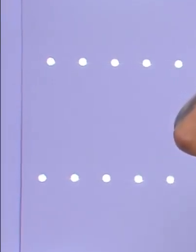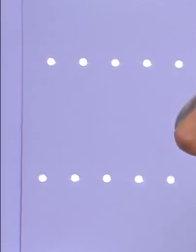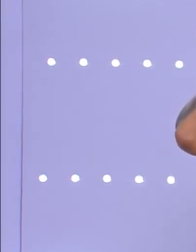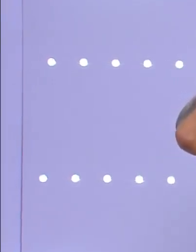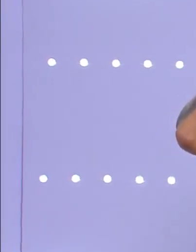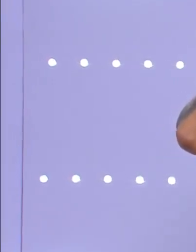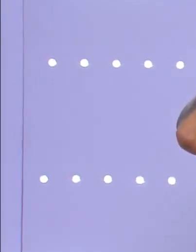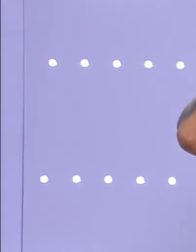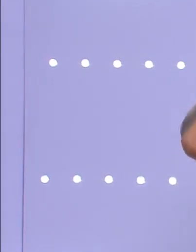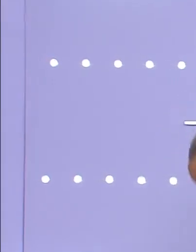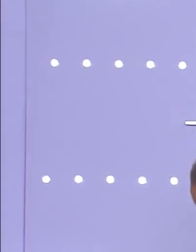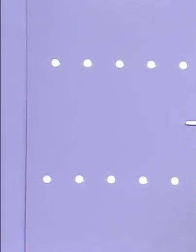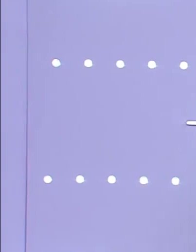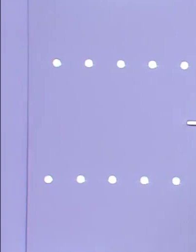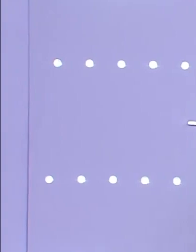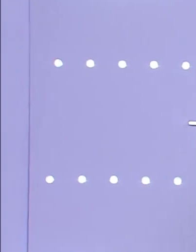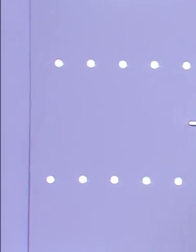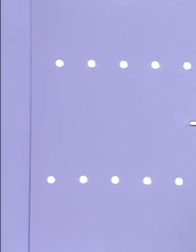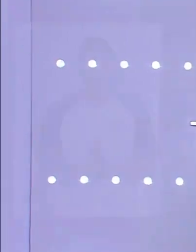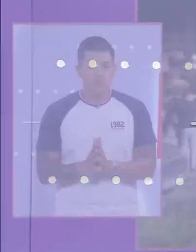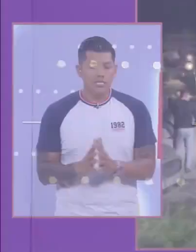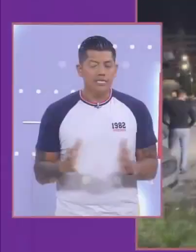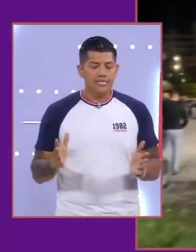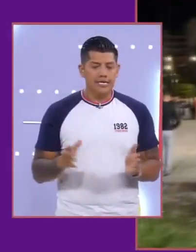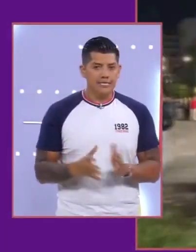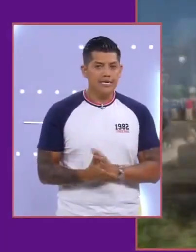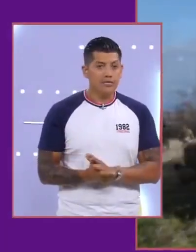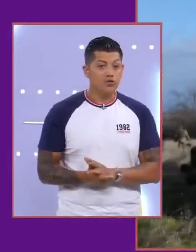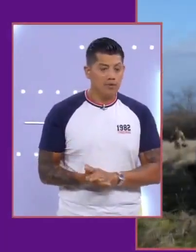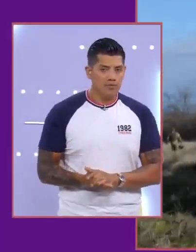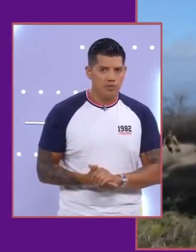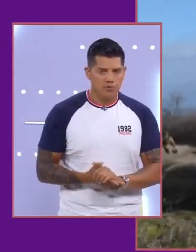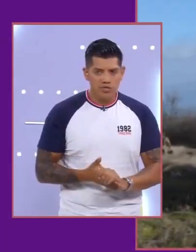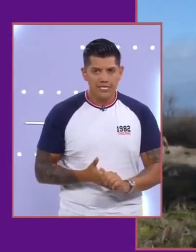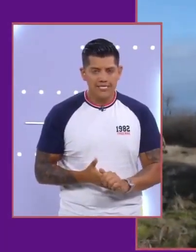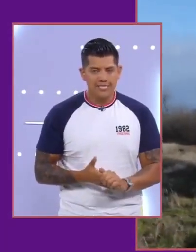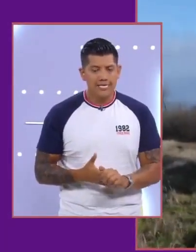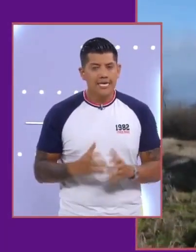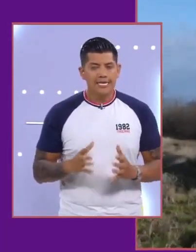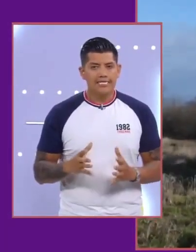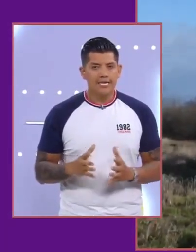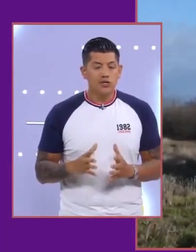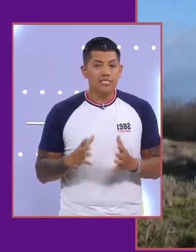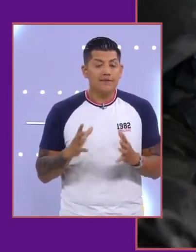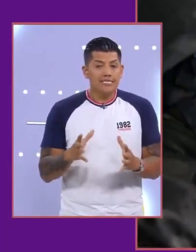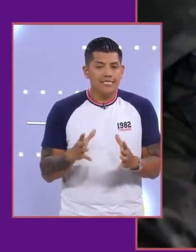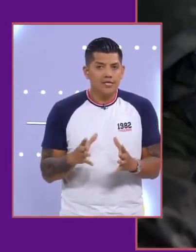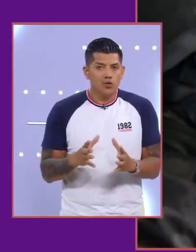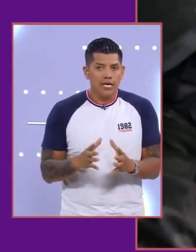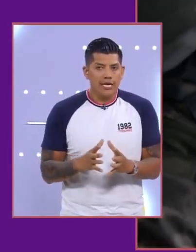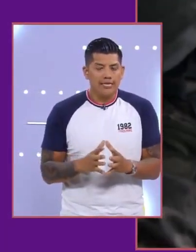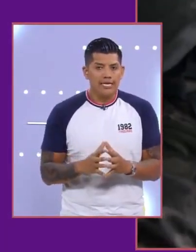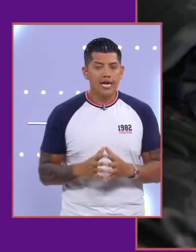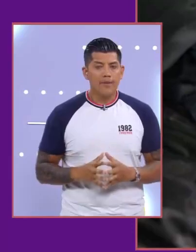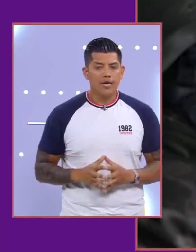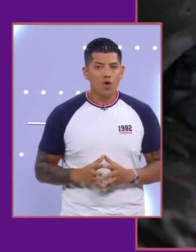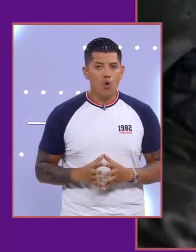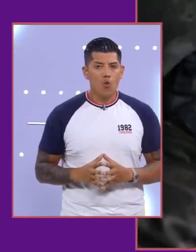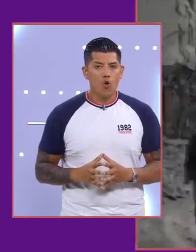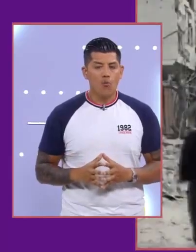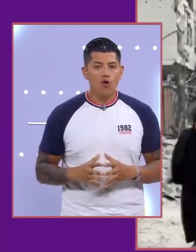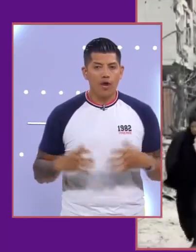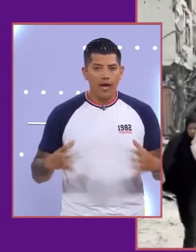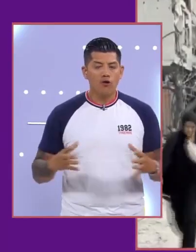Temoris? A ver si me Listo, escuchan. Temoris. Entonces, sí, ya te escuchamos, Temoris. Muchas Ajá, gracias. así es. Nos estabas diciendo que tiene que